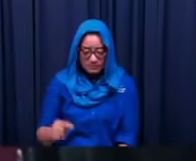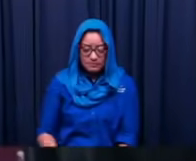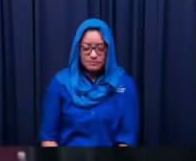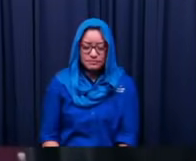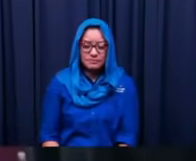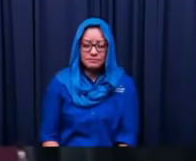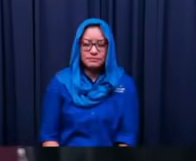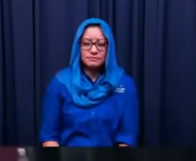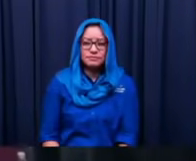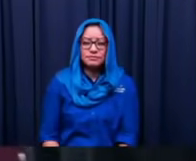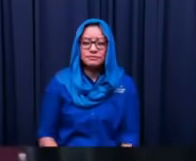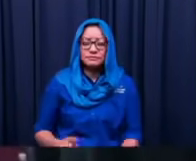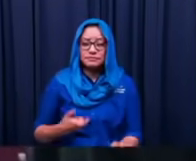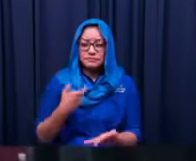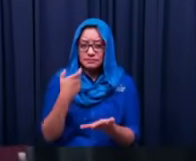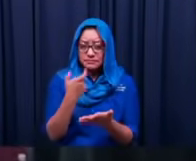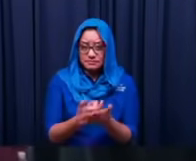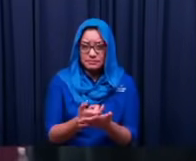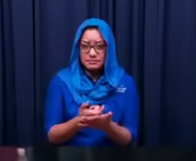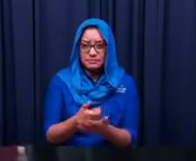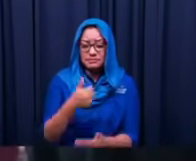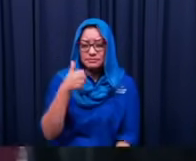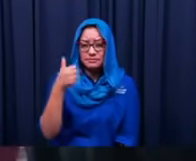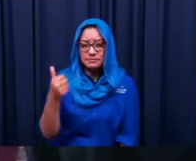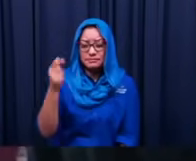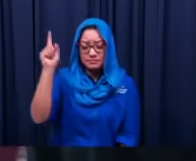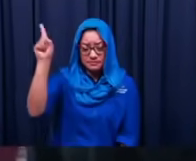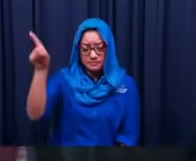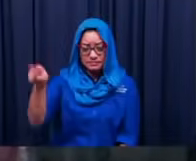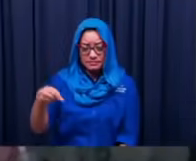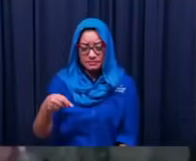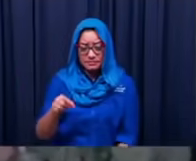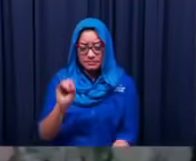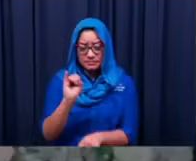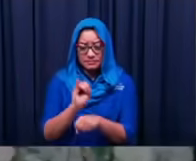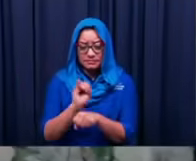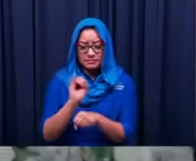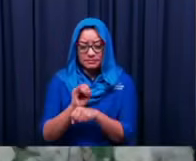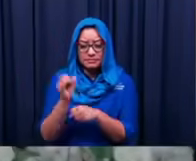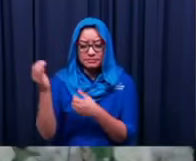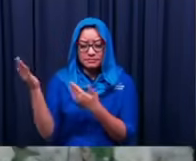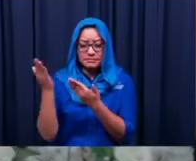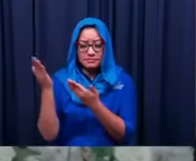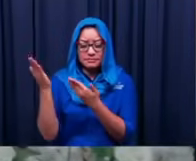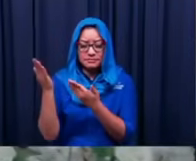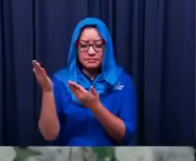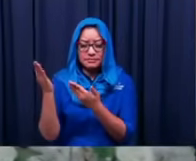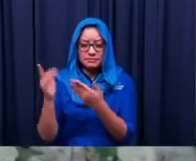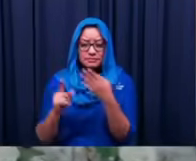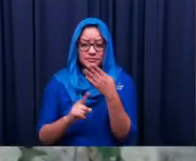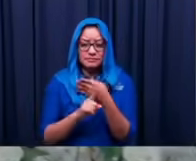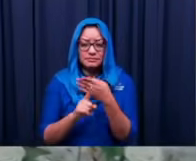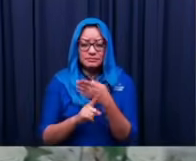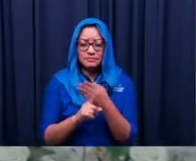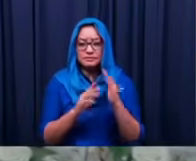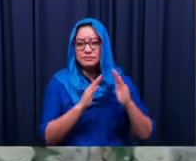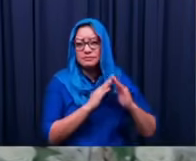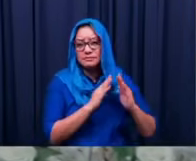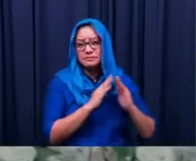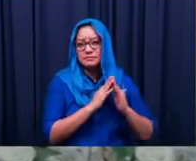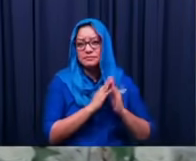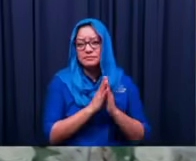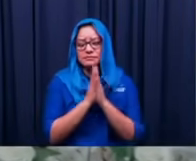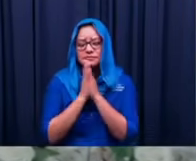bien remunerado y que puedan venir a tu casa a servirte. Padre, hay también problemas en hogar.